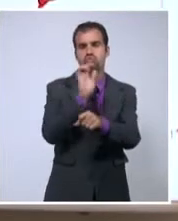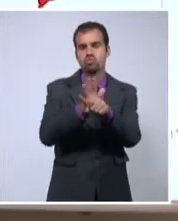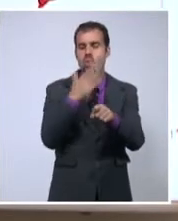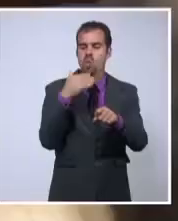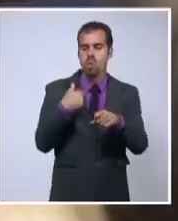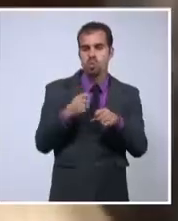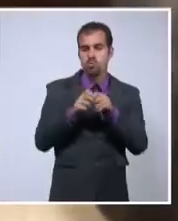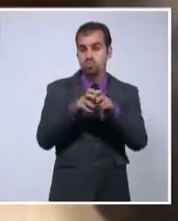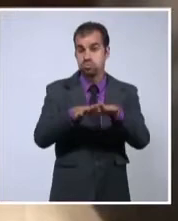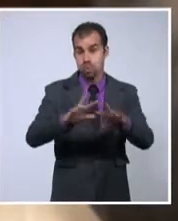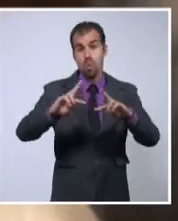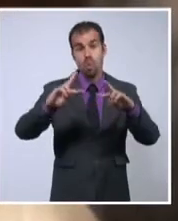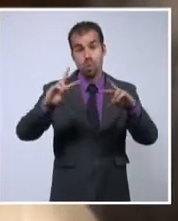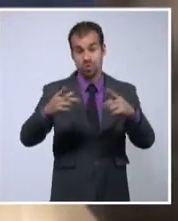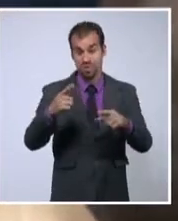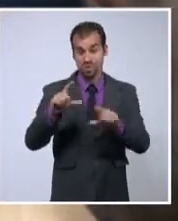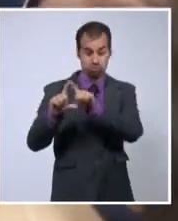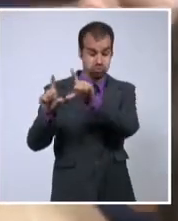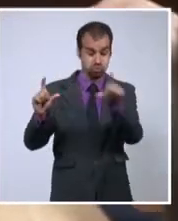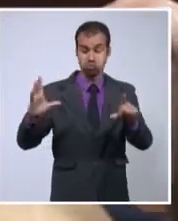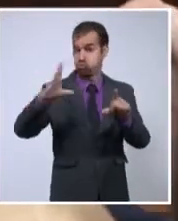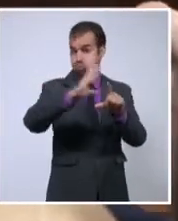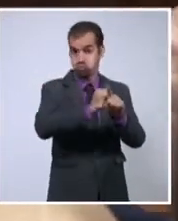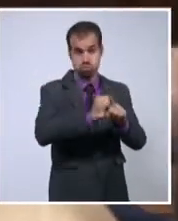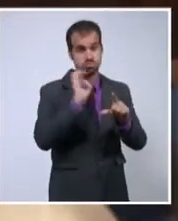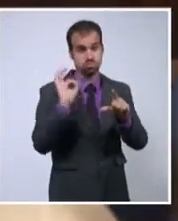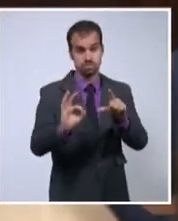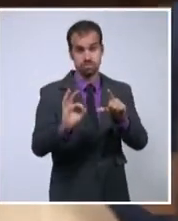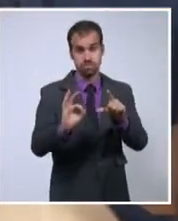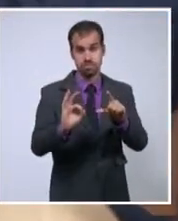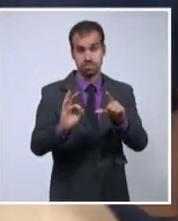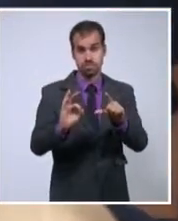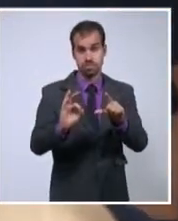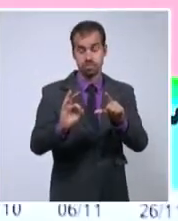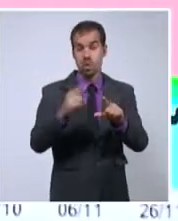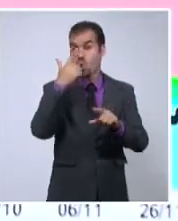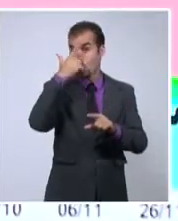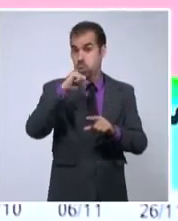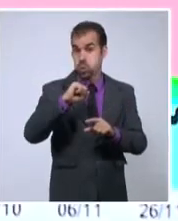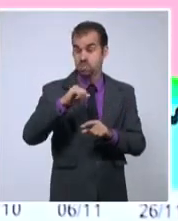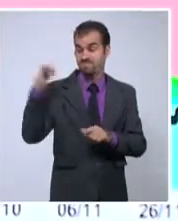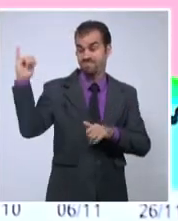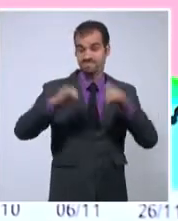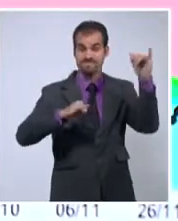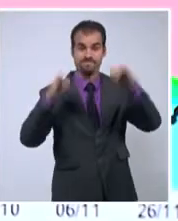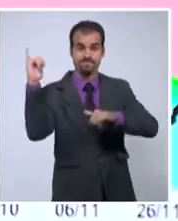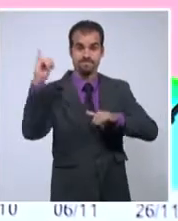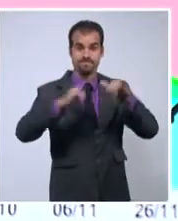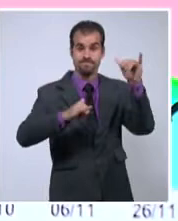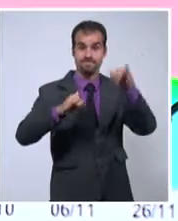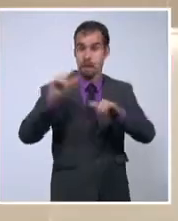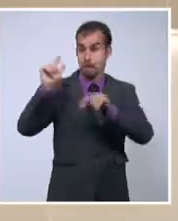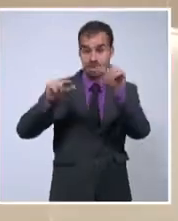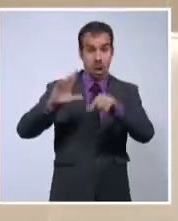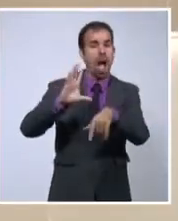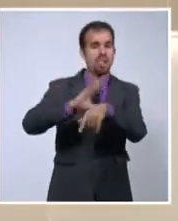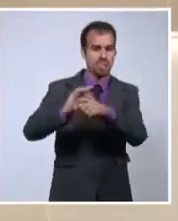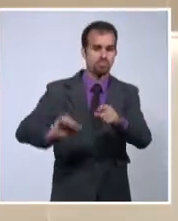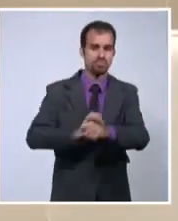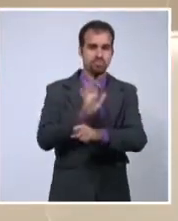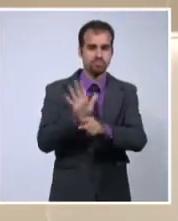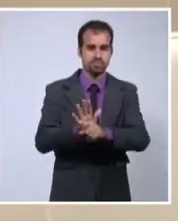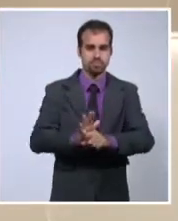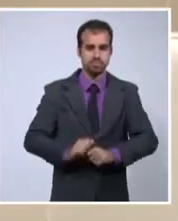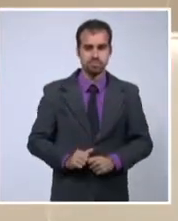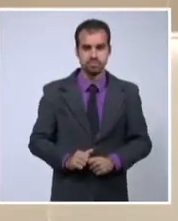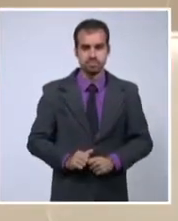dispersarse por todo el país, fundamentalmente por el arribo de viajeros procedentes del exterior contagiados con la enfermedad. Hace unos cuantos